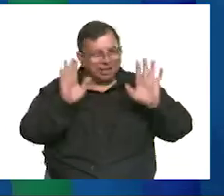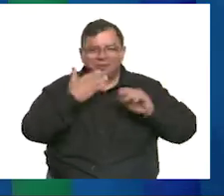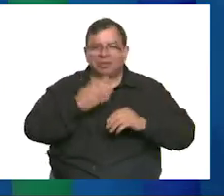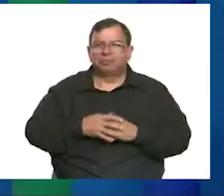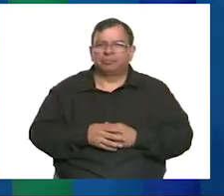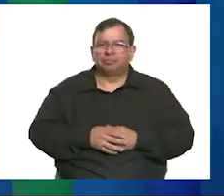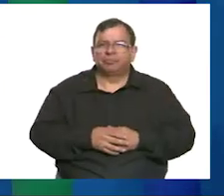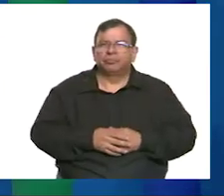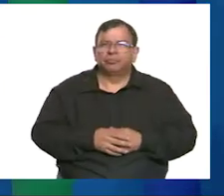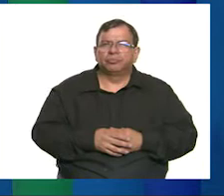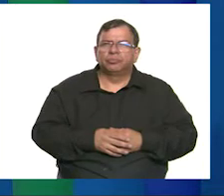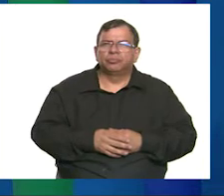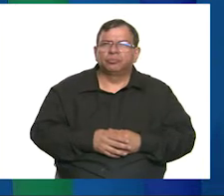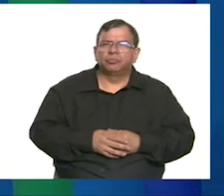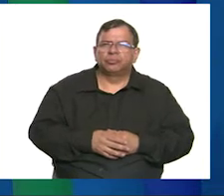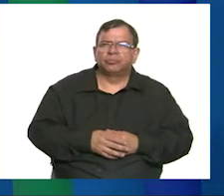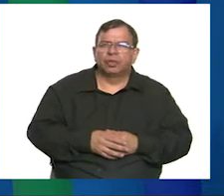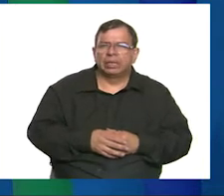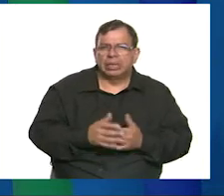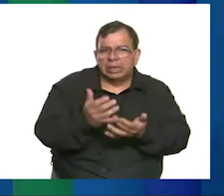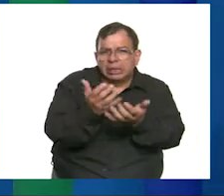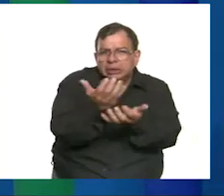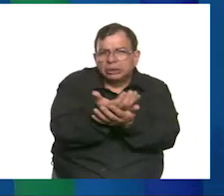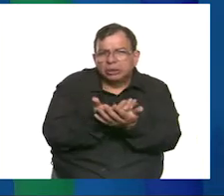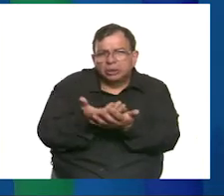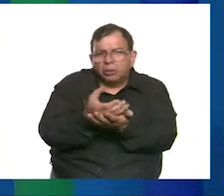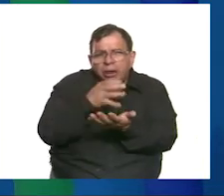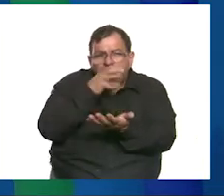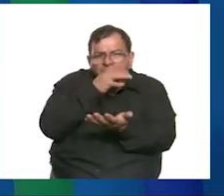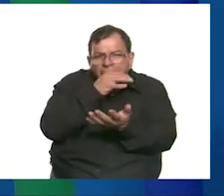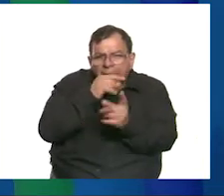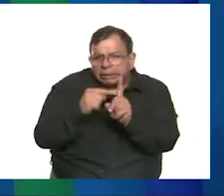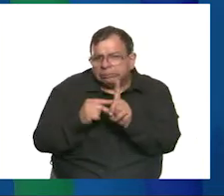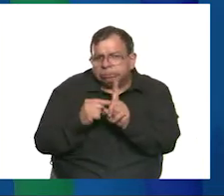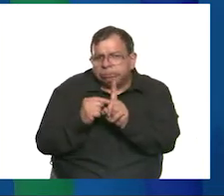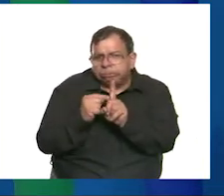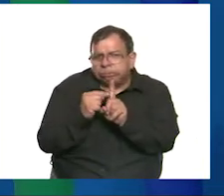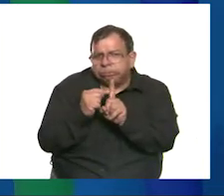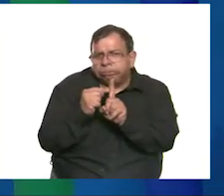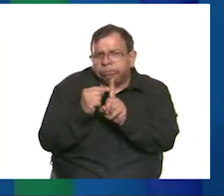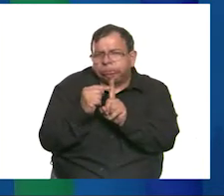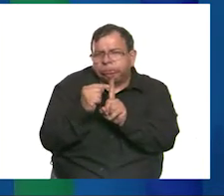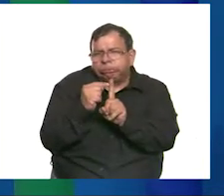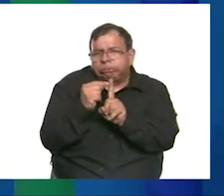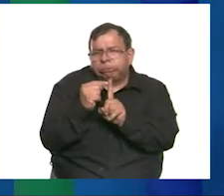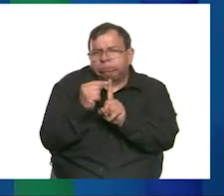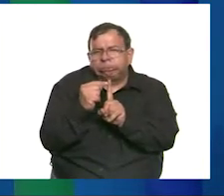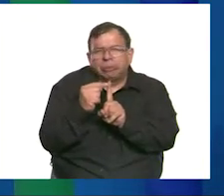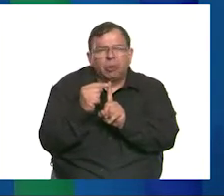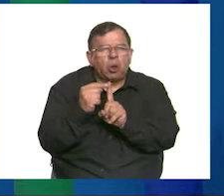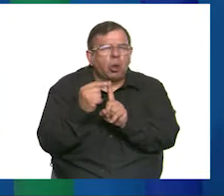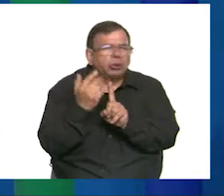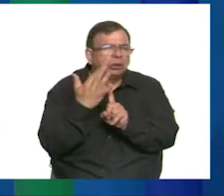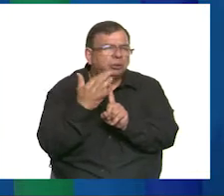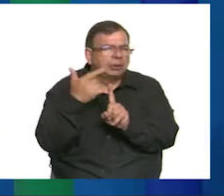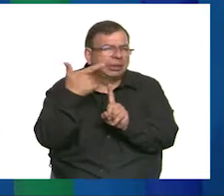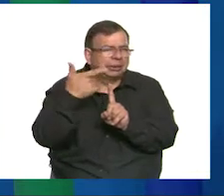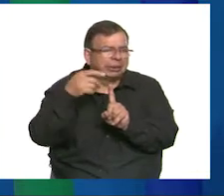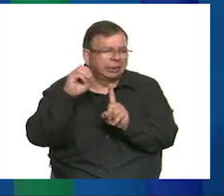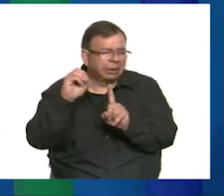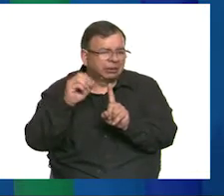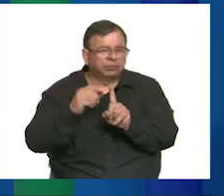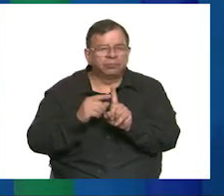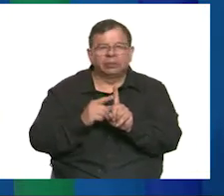Si te das cuenta, al inicio la sopa caliente tiene una temperatura alta, digamos que alrededor de 57 grados Celsius,